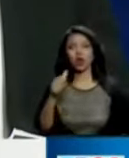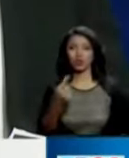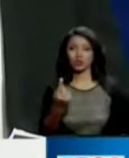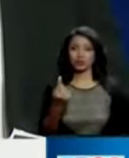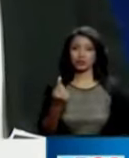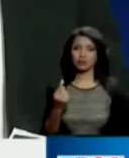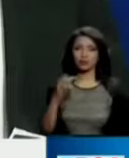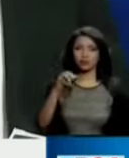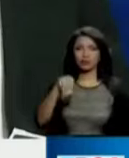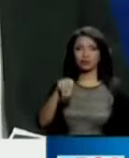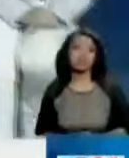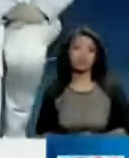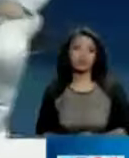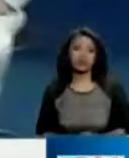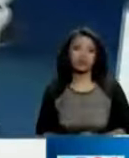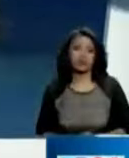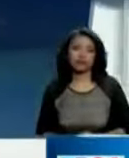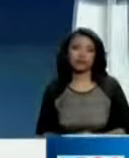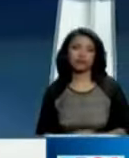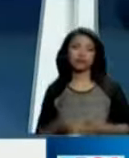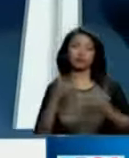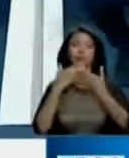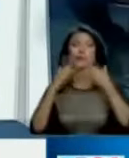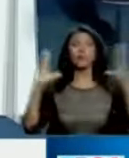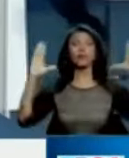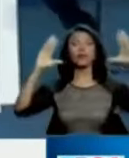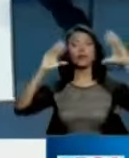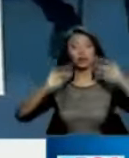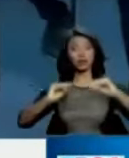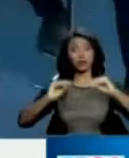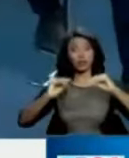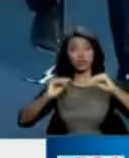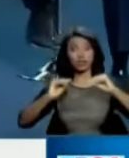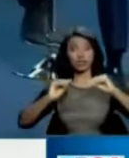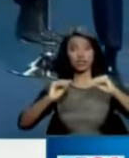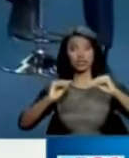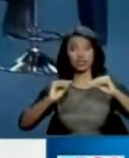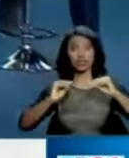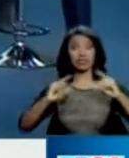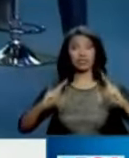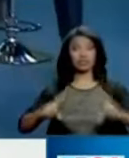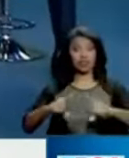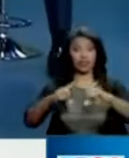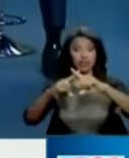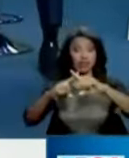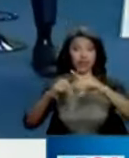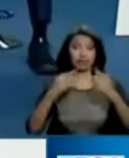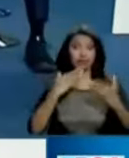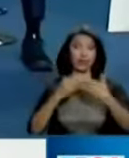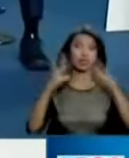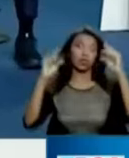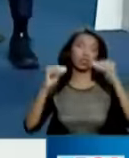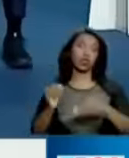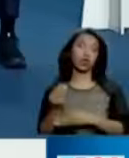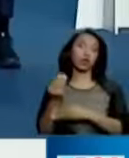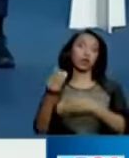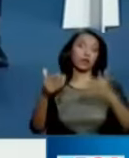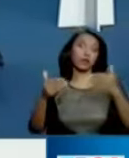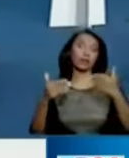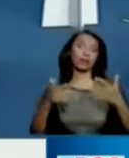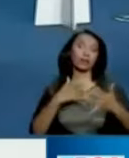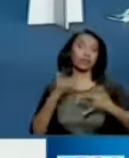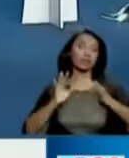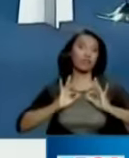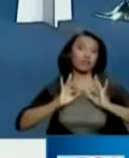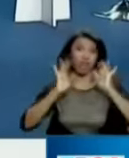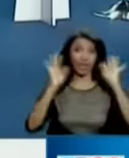que no, Martinelli no puede intervenir, la canciller ha protestado frente a que el Estado nicaragüense permite que